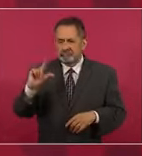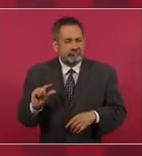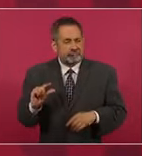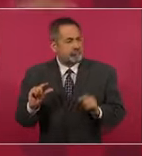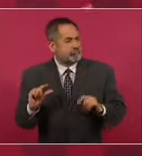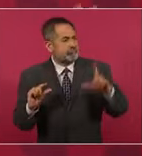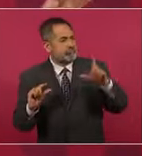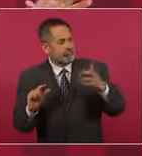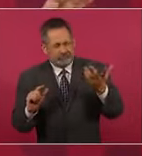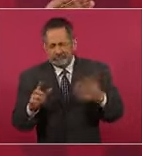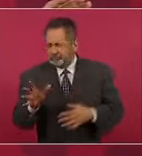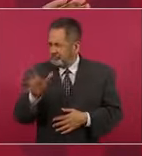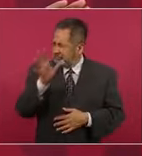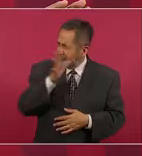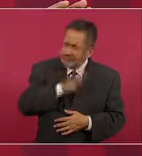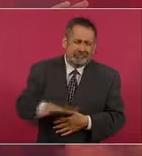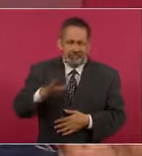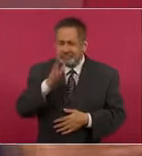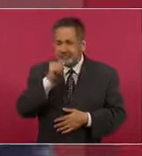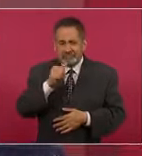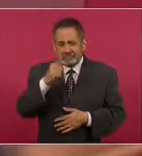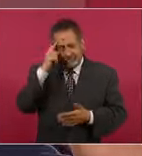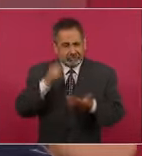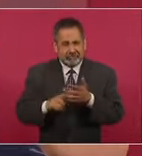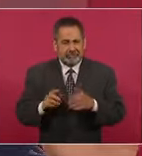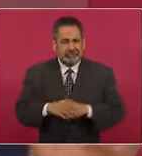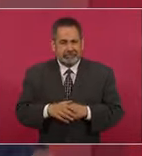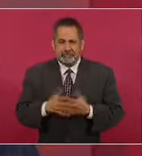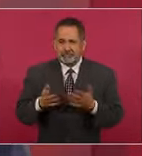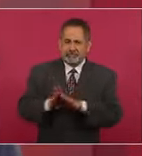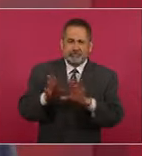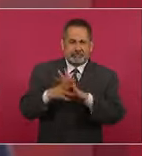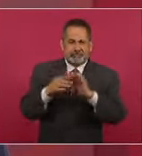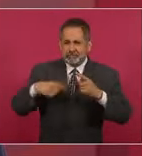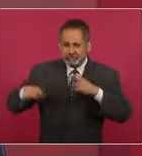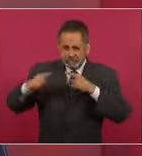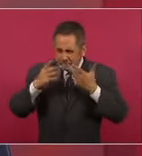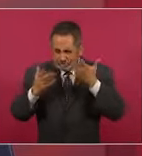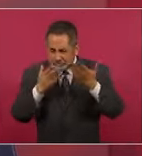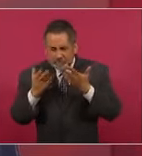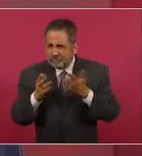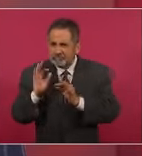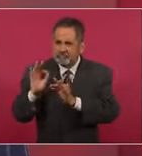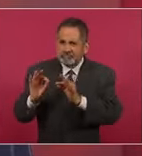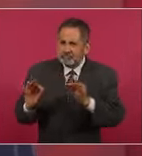Que era increíble que eso pasara desde el punto de vista científico.